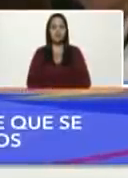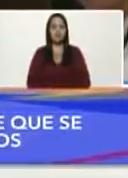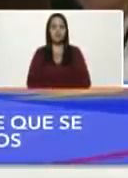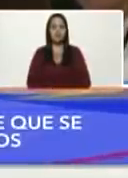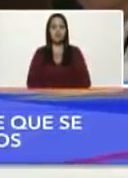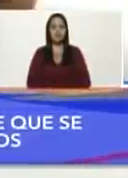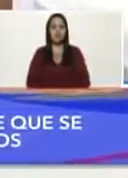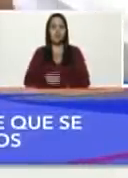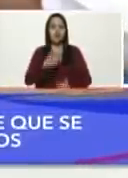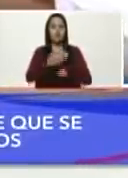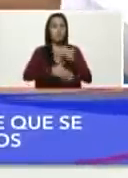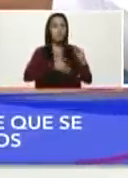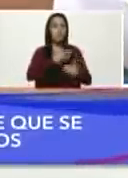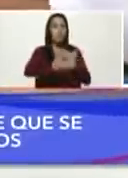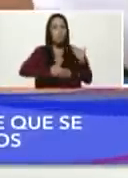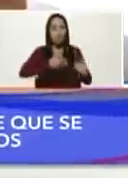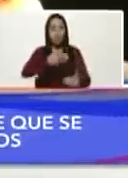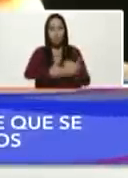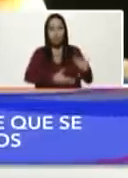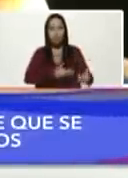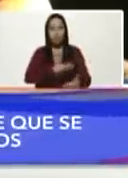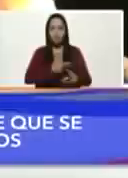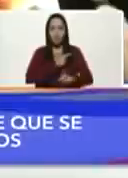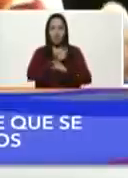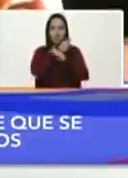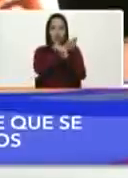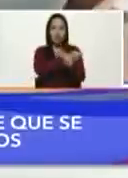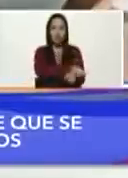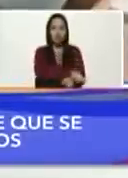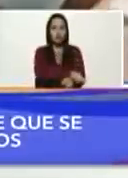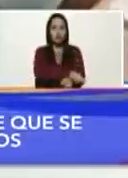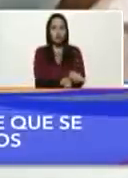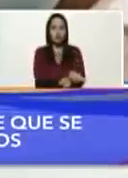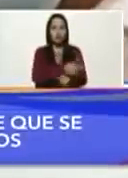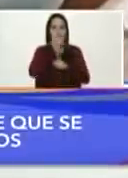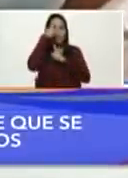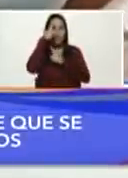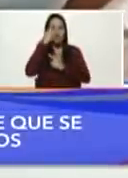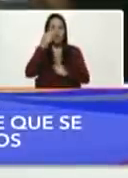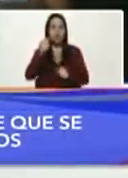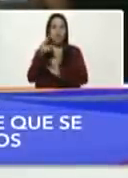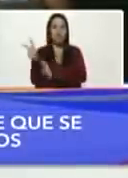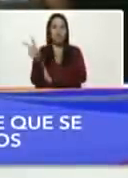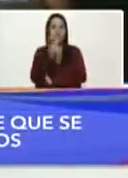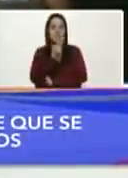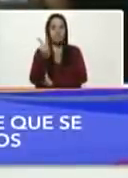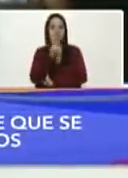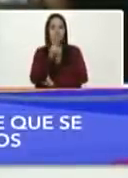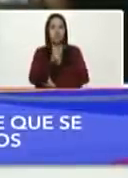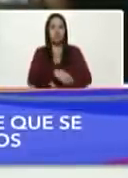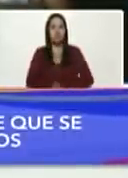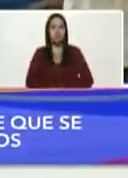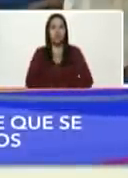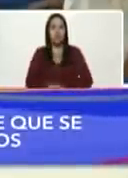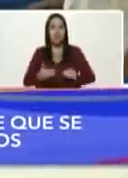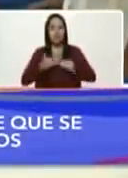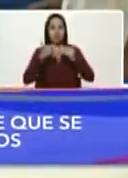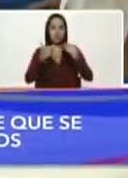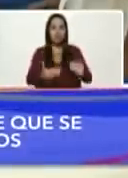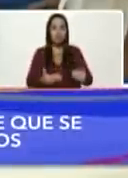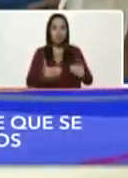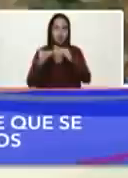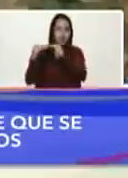Poco a poco, con la graduación de profesionales venezolanos, hemos ido emparejando la